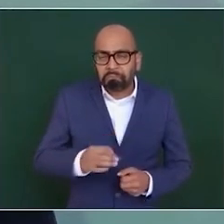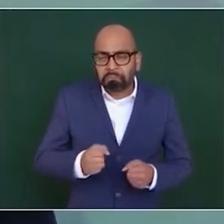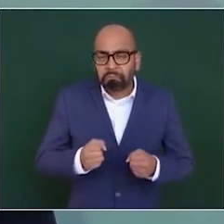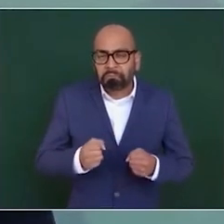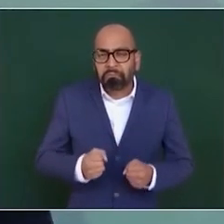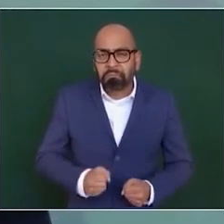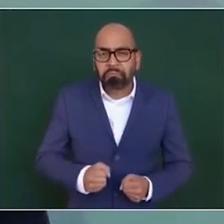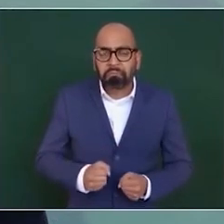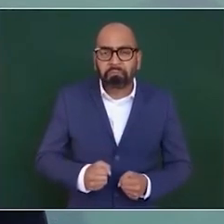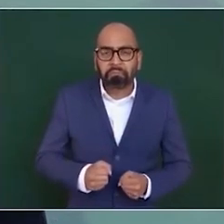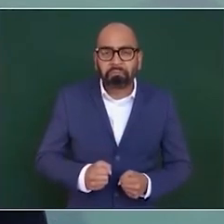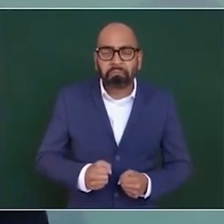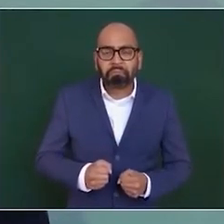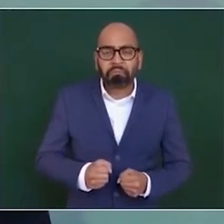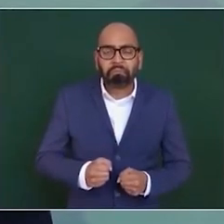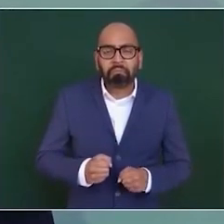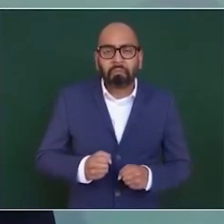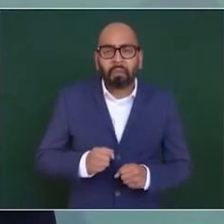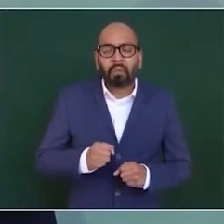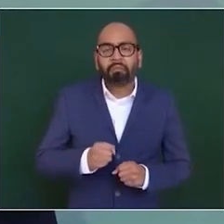presente